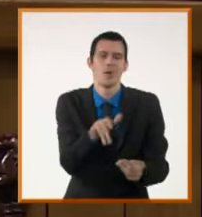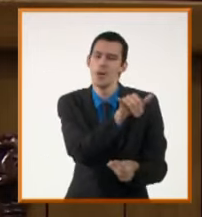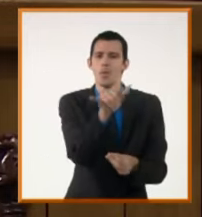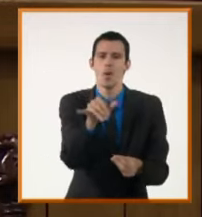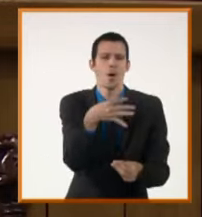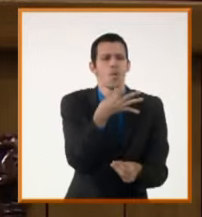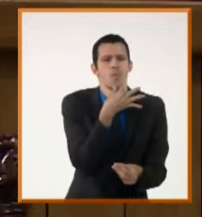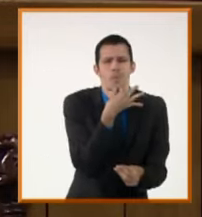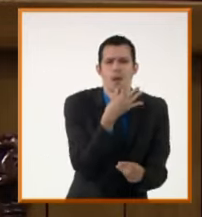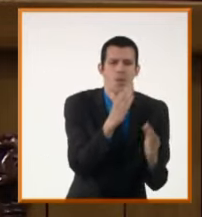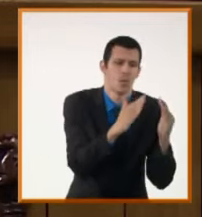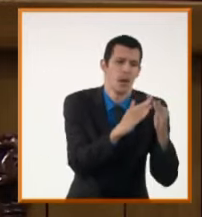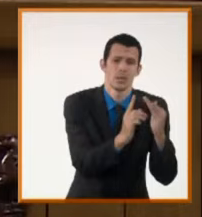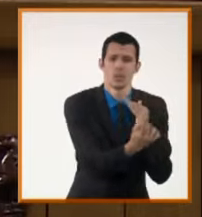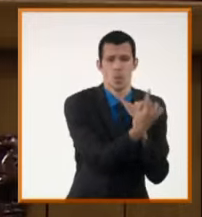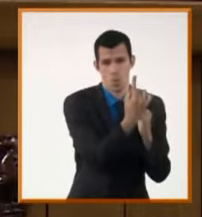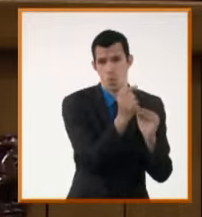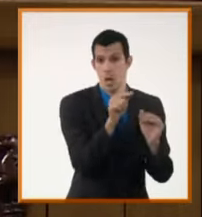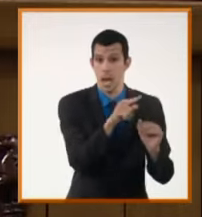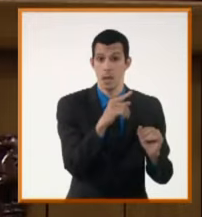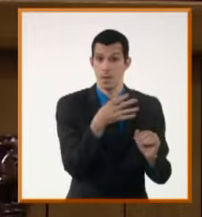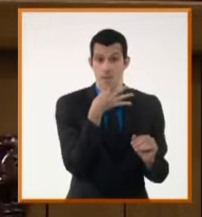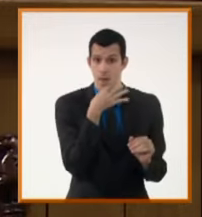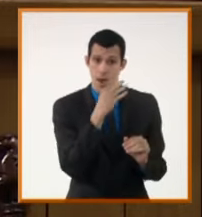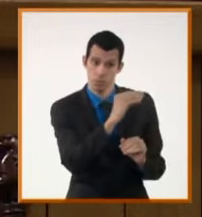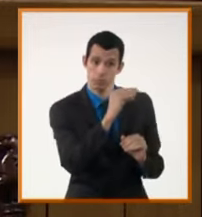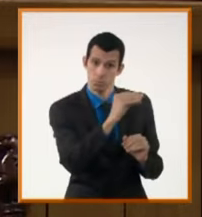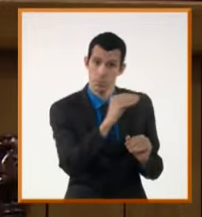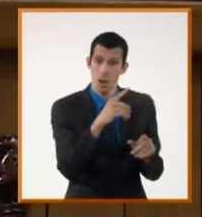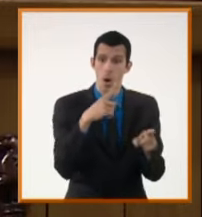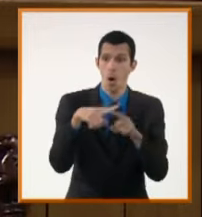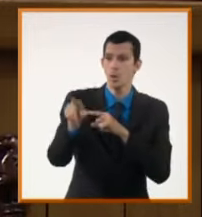ancianito pensionado que